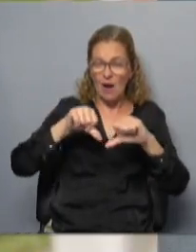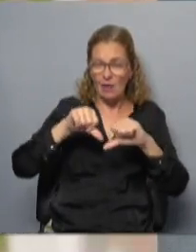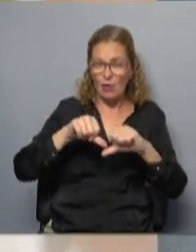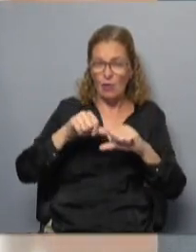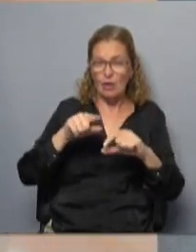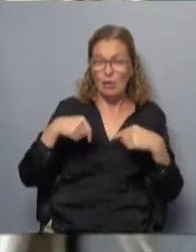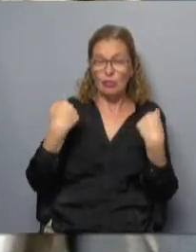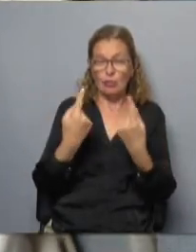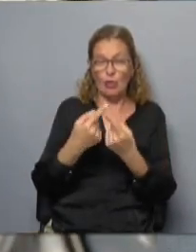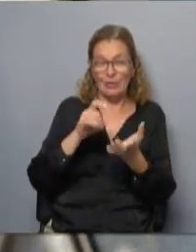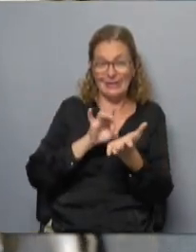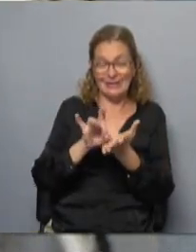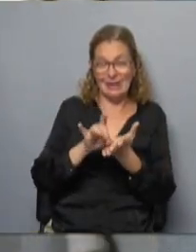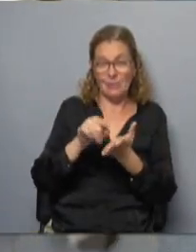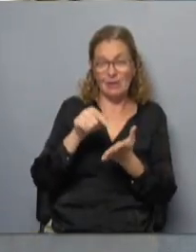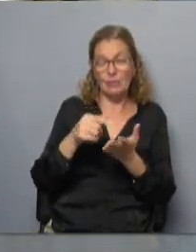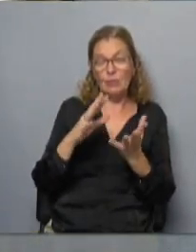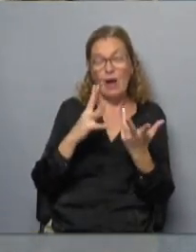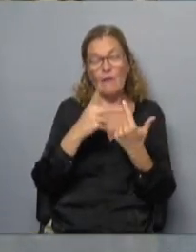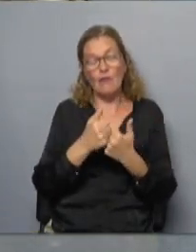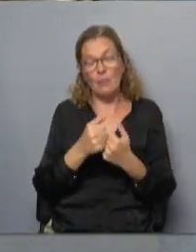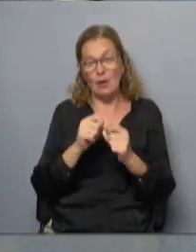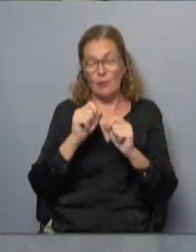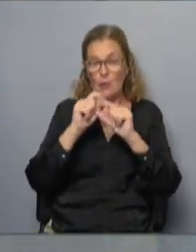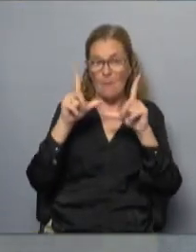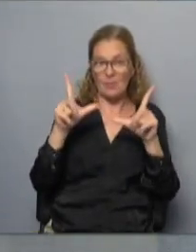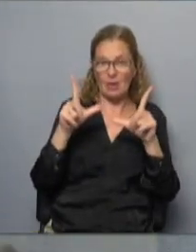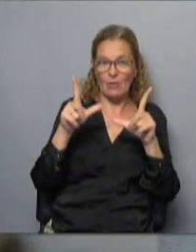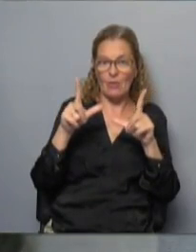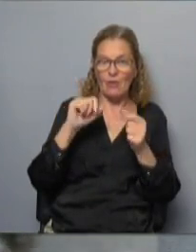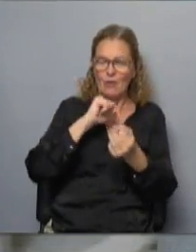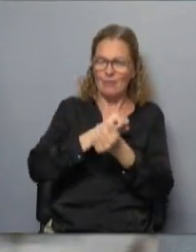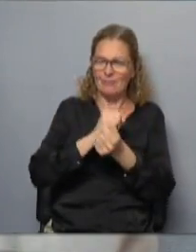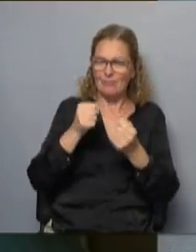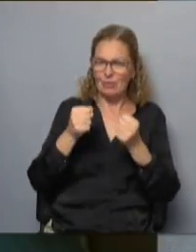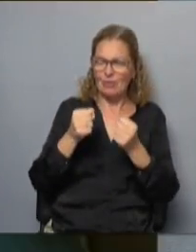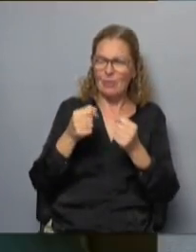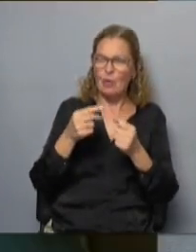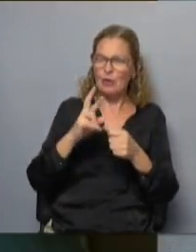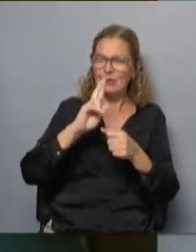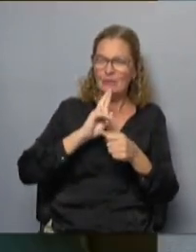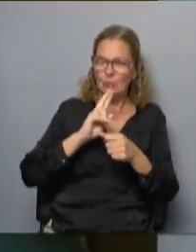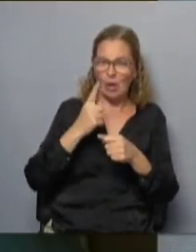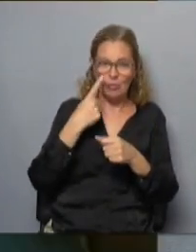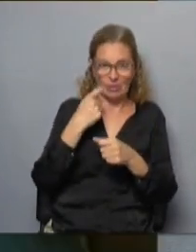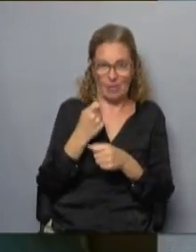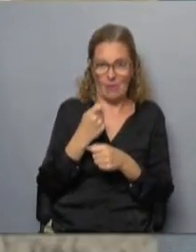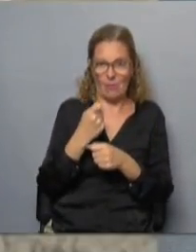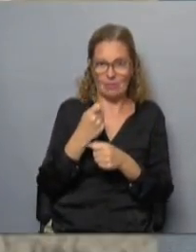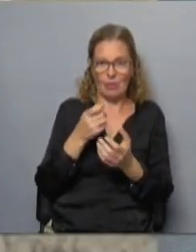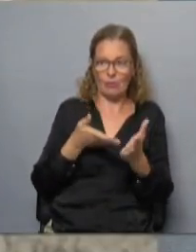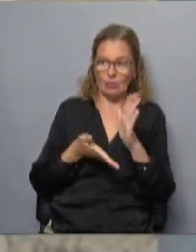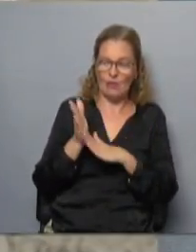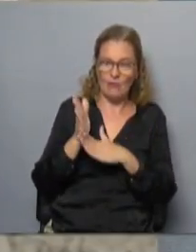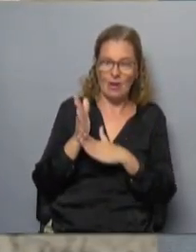resto del sistema parodi implementó un modelo que rompió con los esquemas del sistema penitenciario y generó resultados evidentes cuando renunció